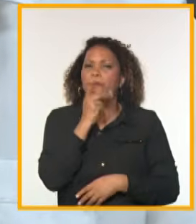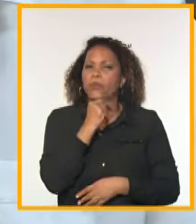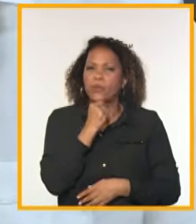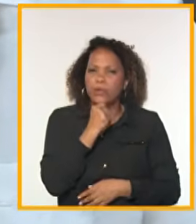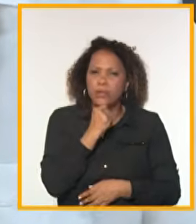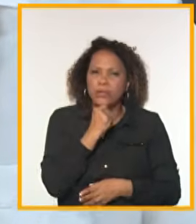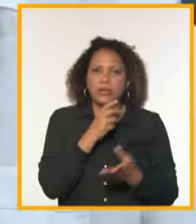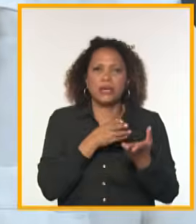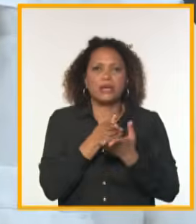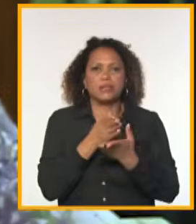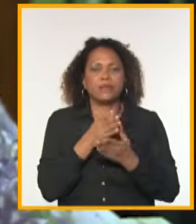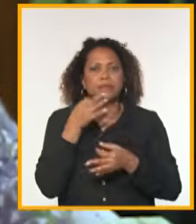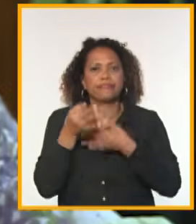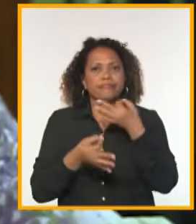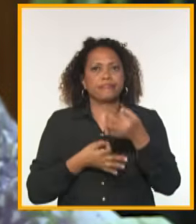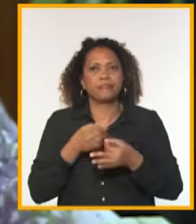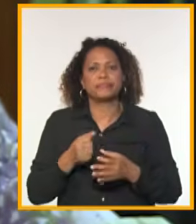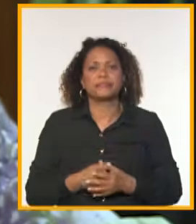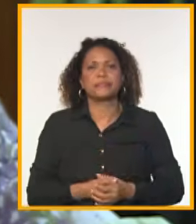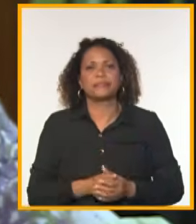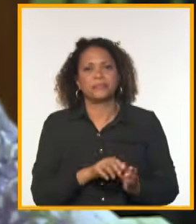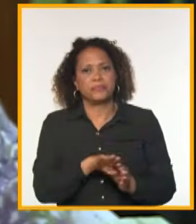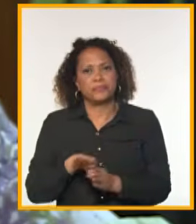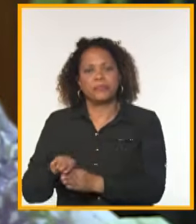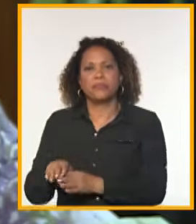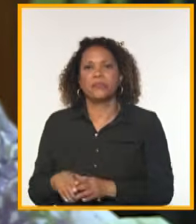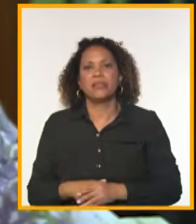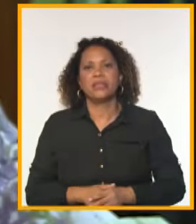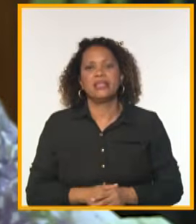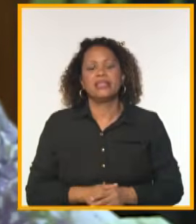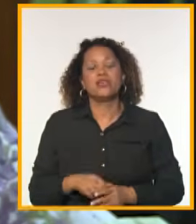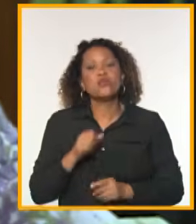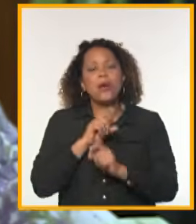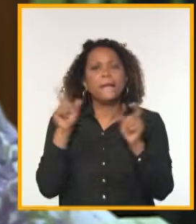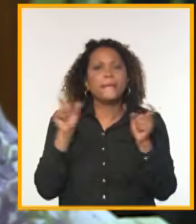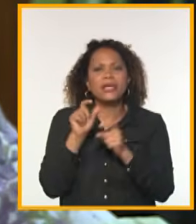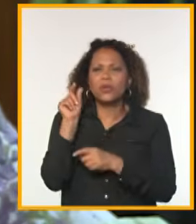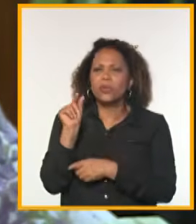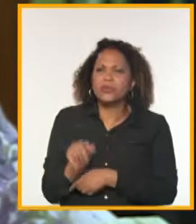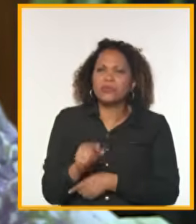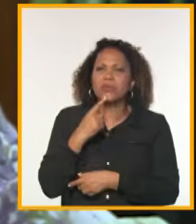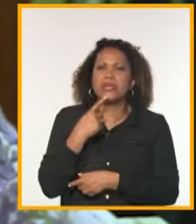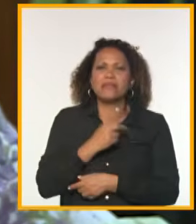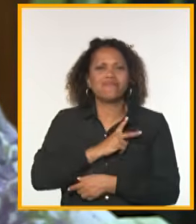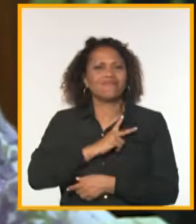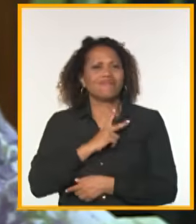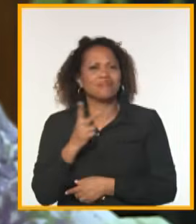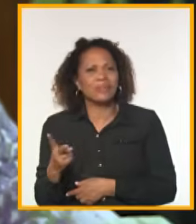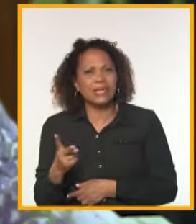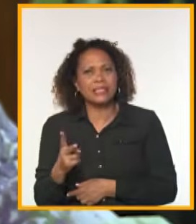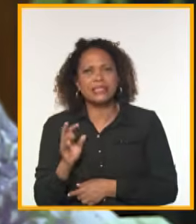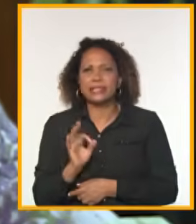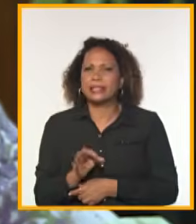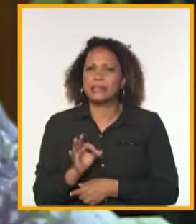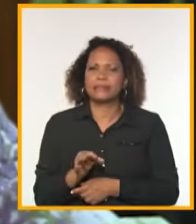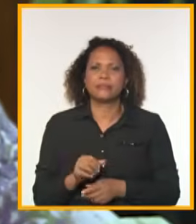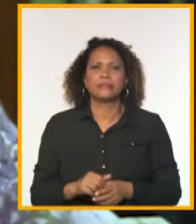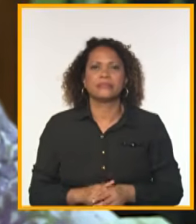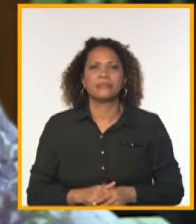través de toda su vida. Y si algo admiro en él es su valentía también,